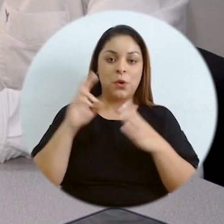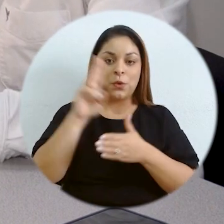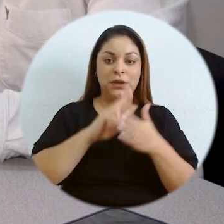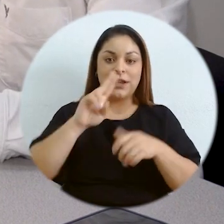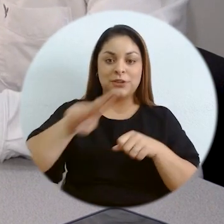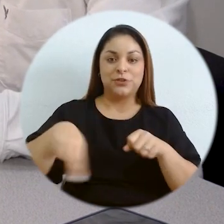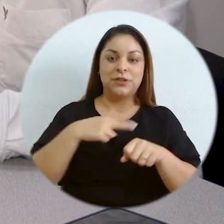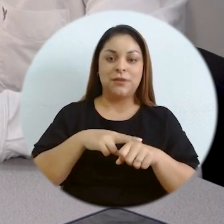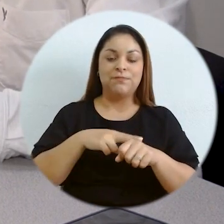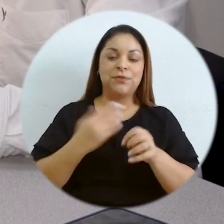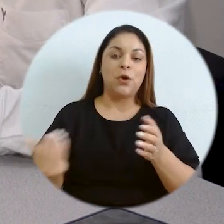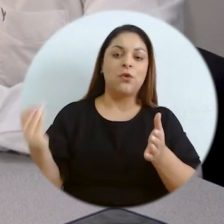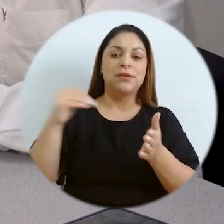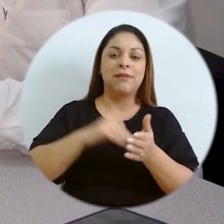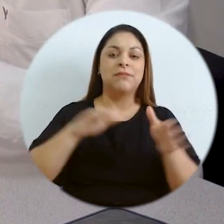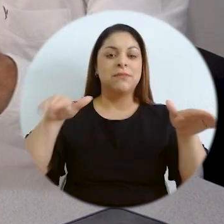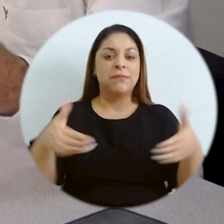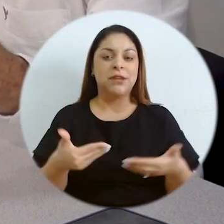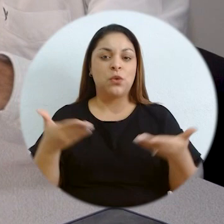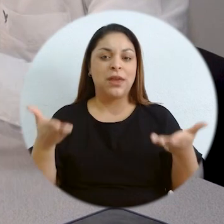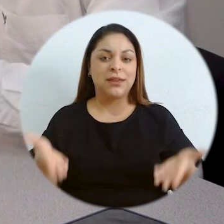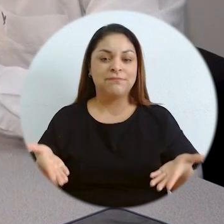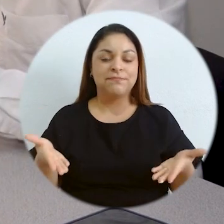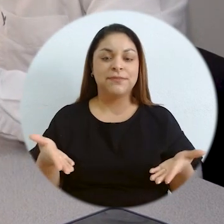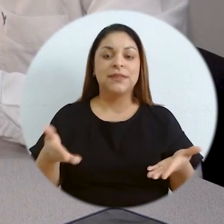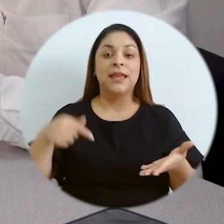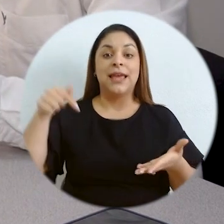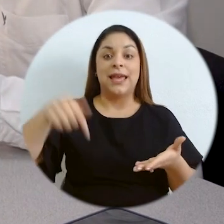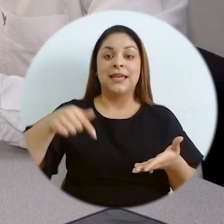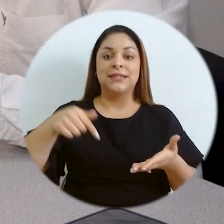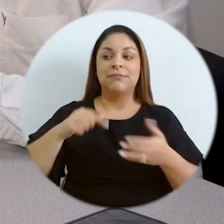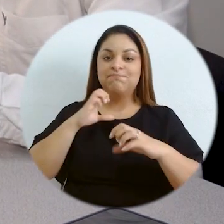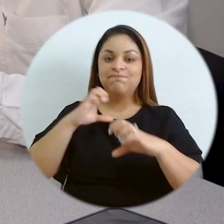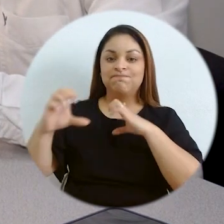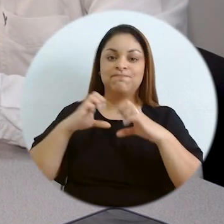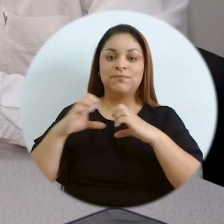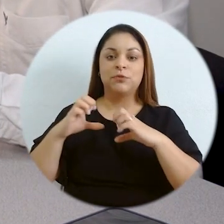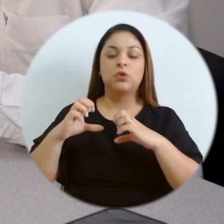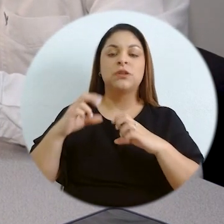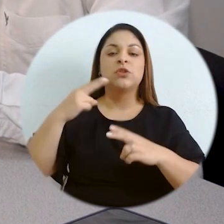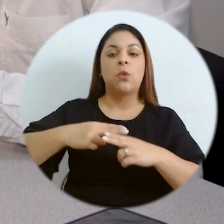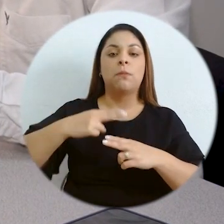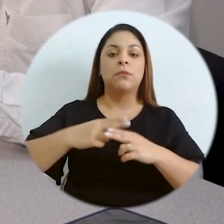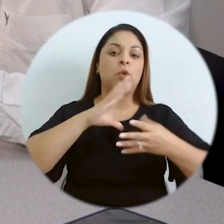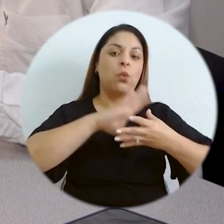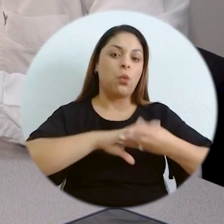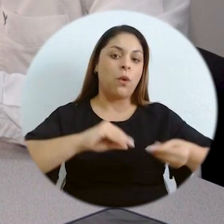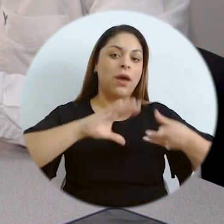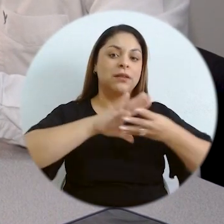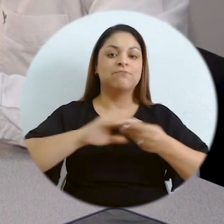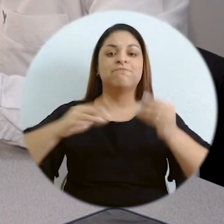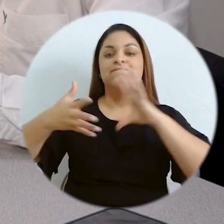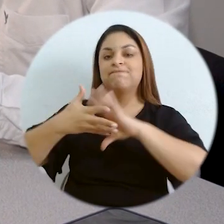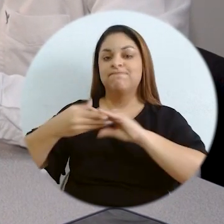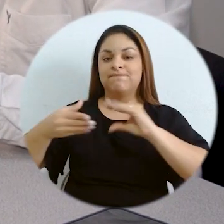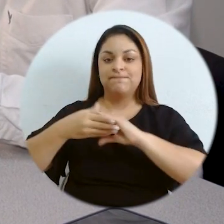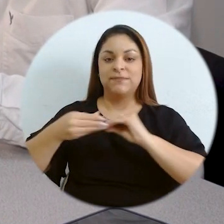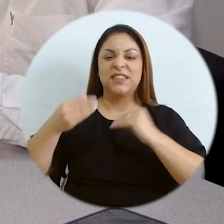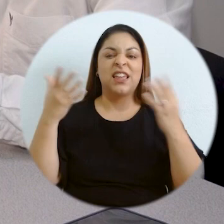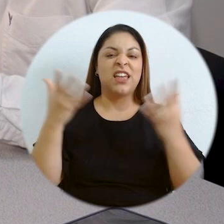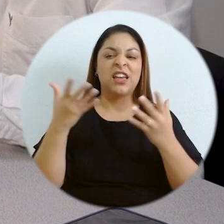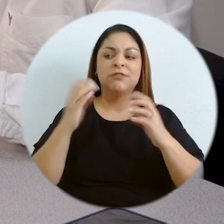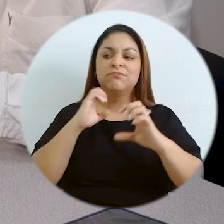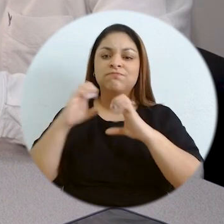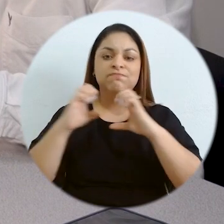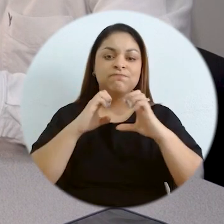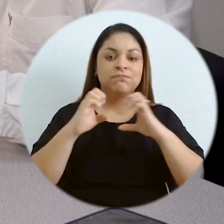Nacional. Nuevamente le damos la bienvenida al podcast Cuentas y Cuentos, un espacio en el que contamos parte del quehacer de la